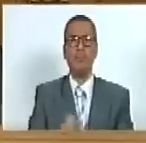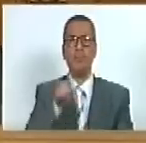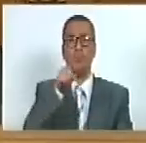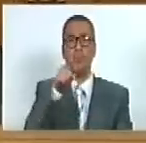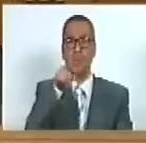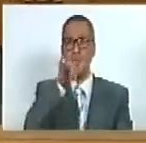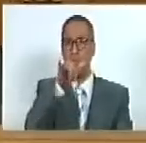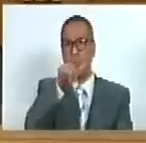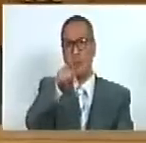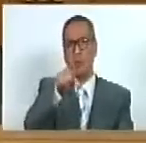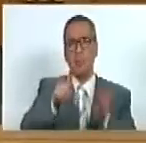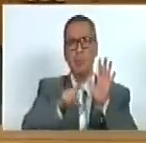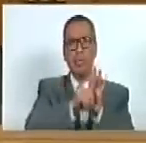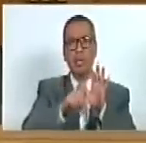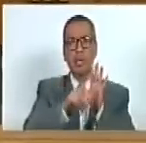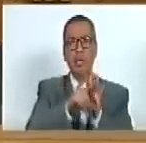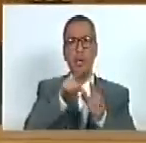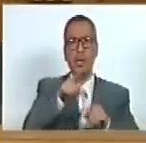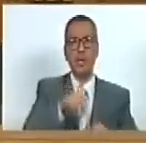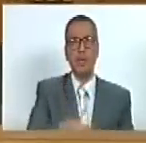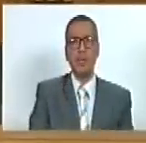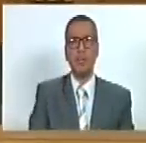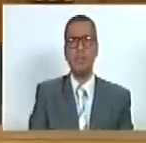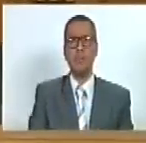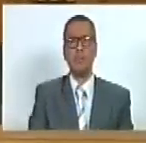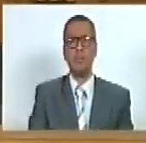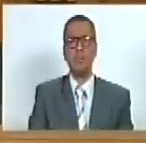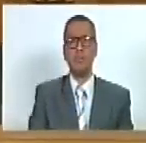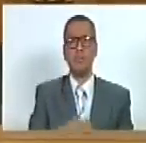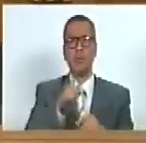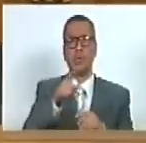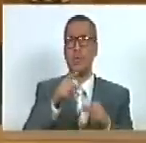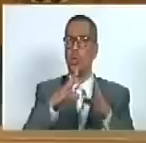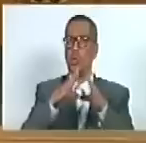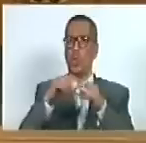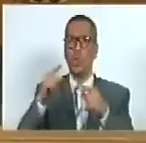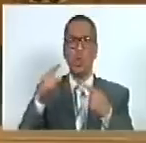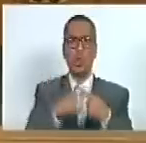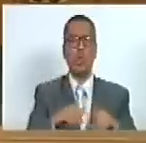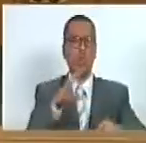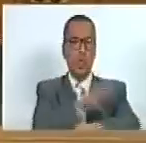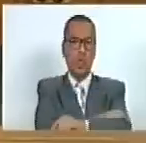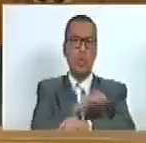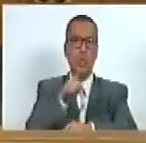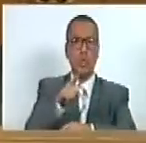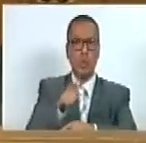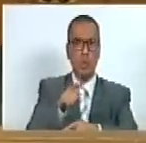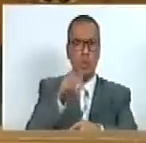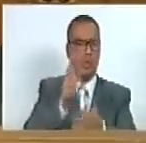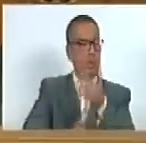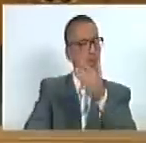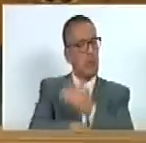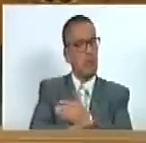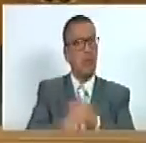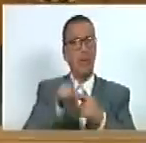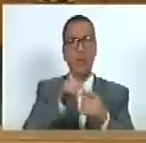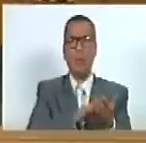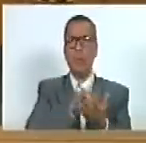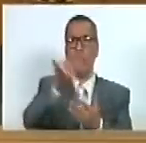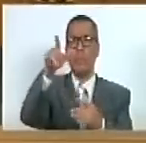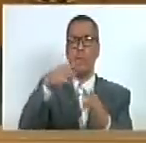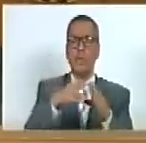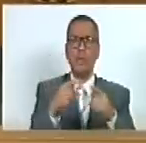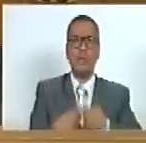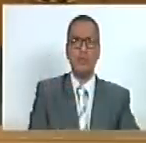Esta misma ley que la mayoría de la oposición que se va al extranjero quiere